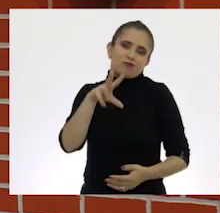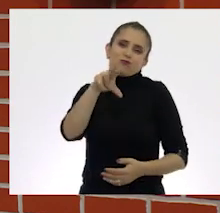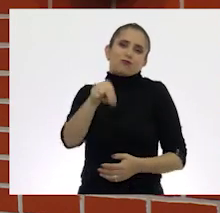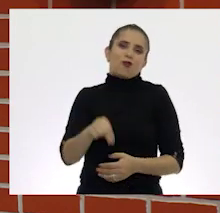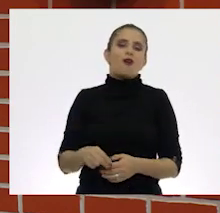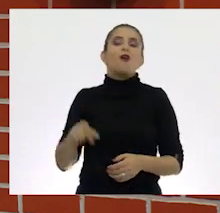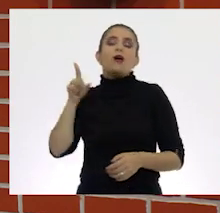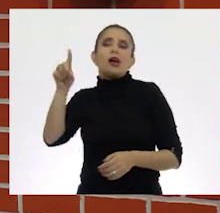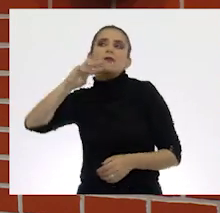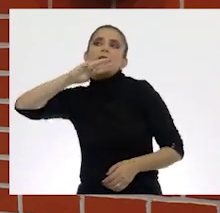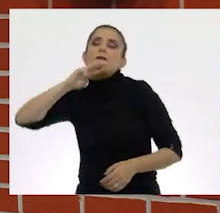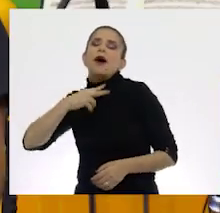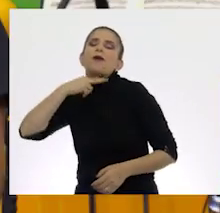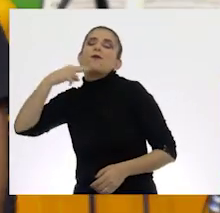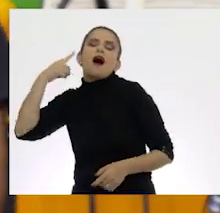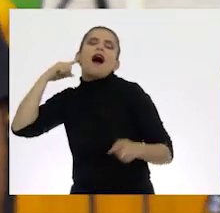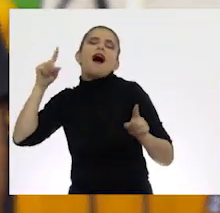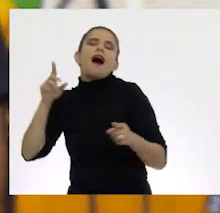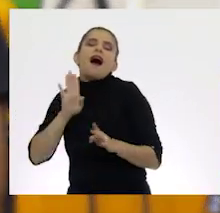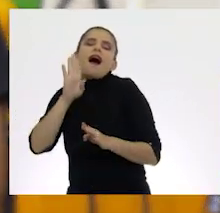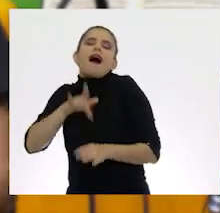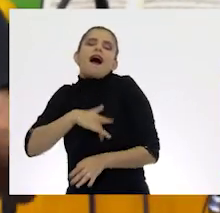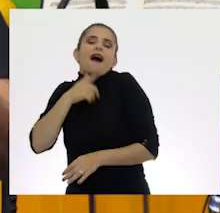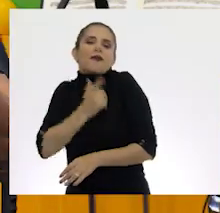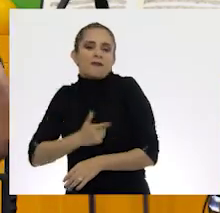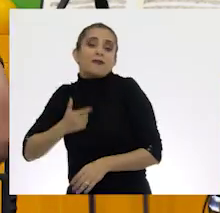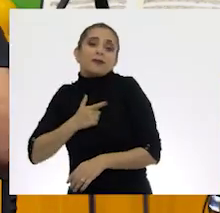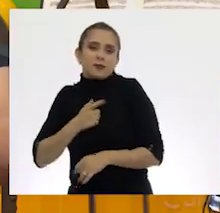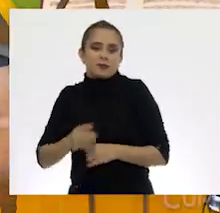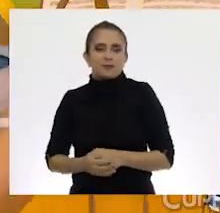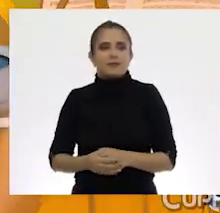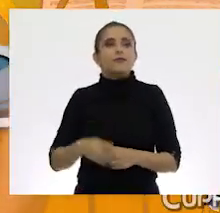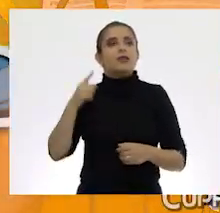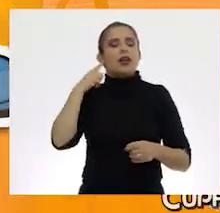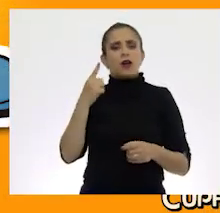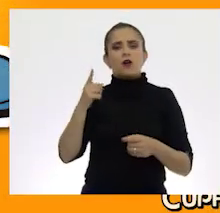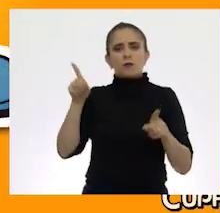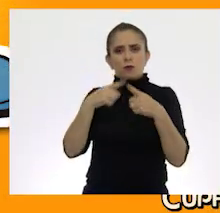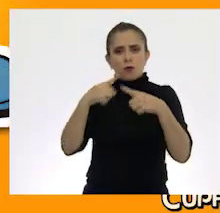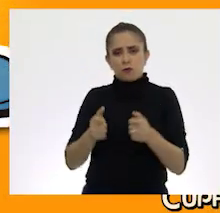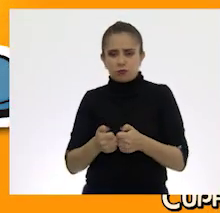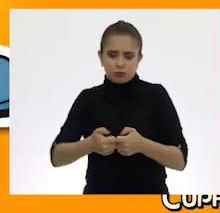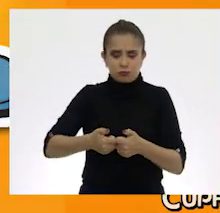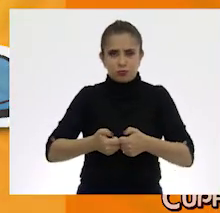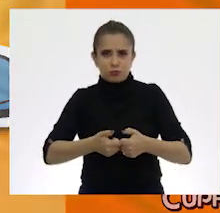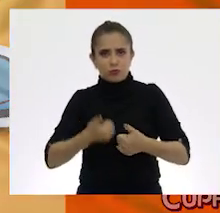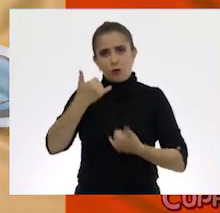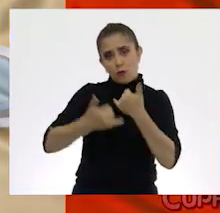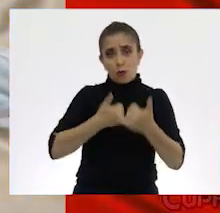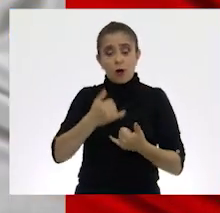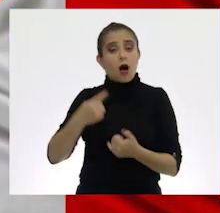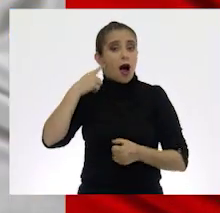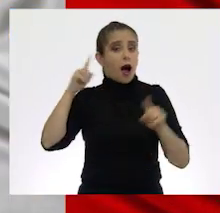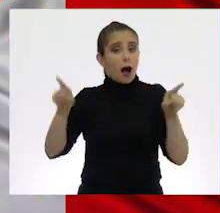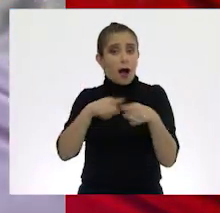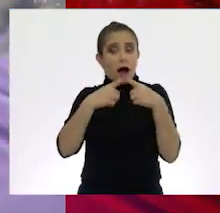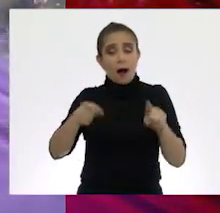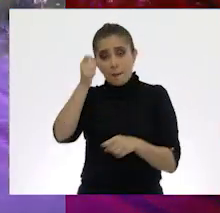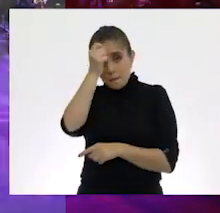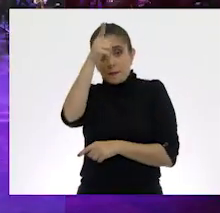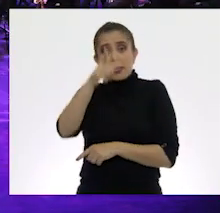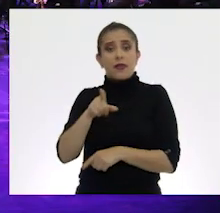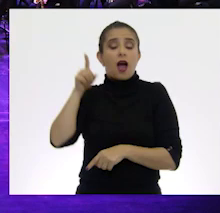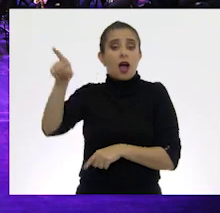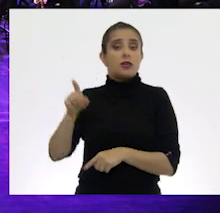como una linda melodía. 5. ¿Sabías que la música del videojuego Cuphead está grabada en Canadá y